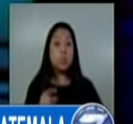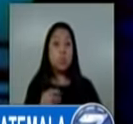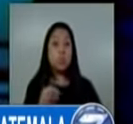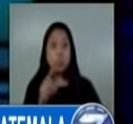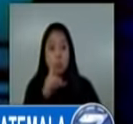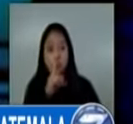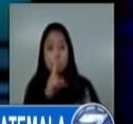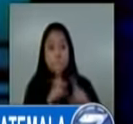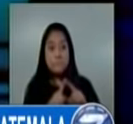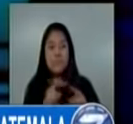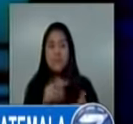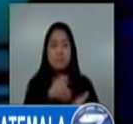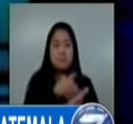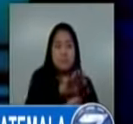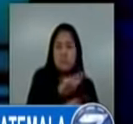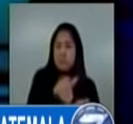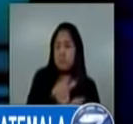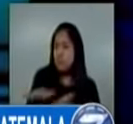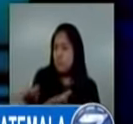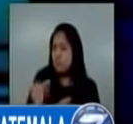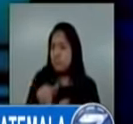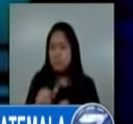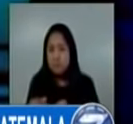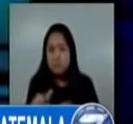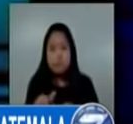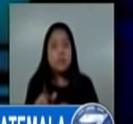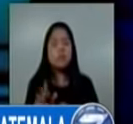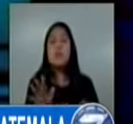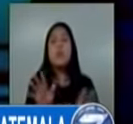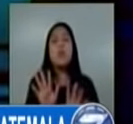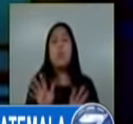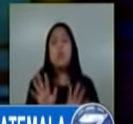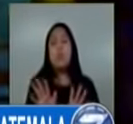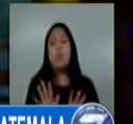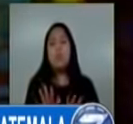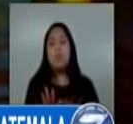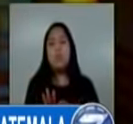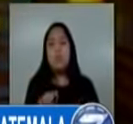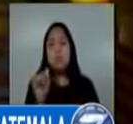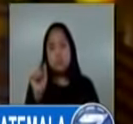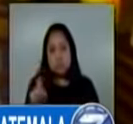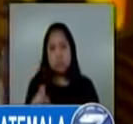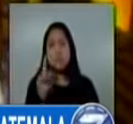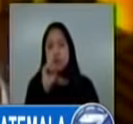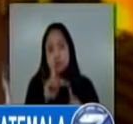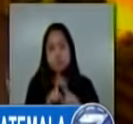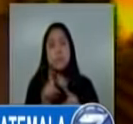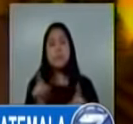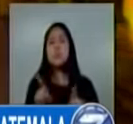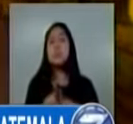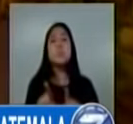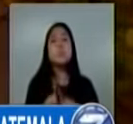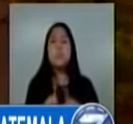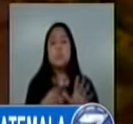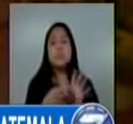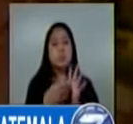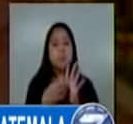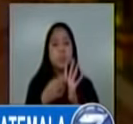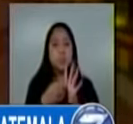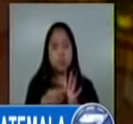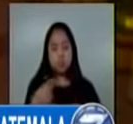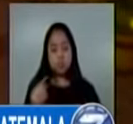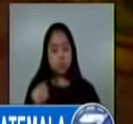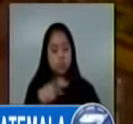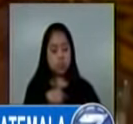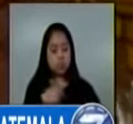expulse a ninguno de sus habitantes. Esta es la misma propuesta que estamos haciendo